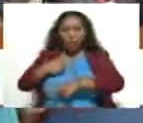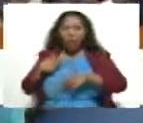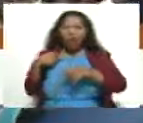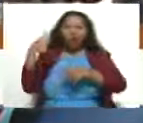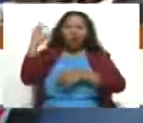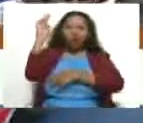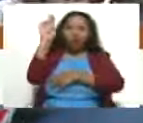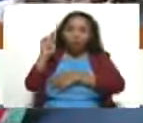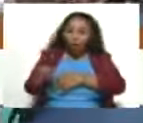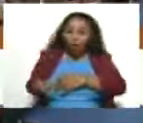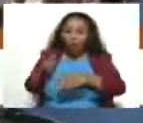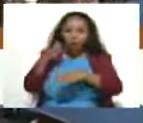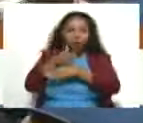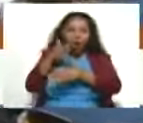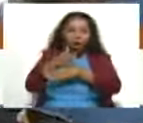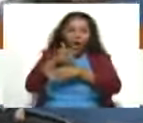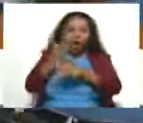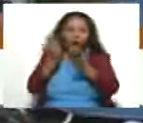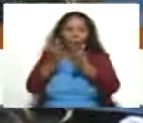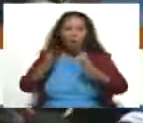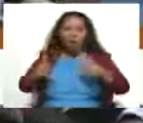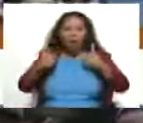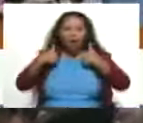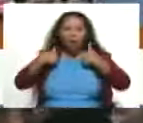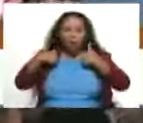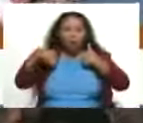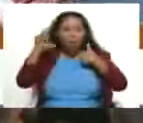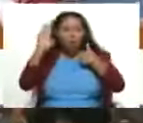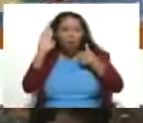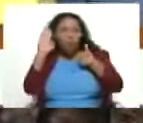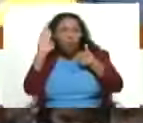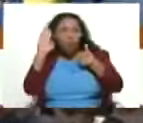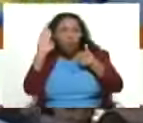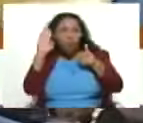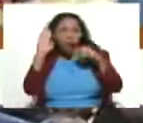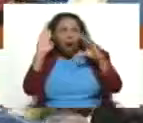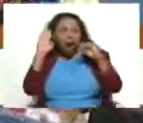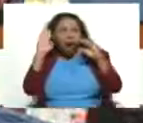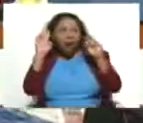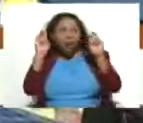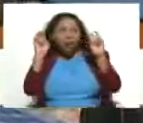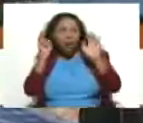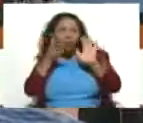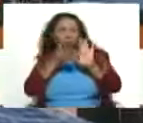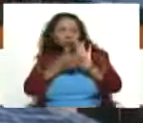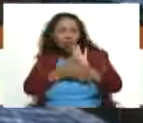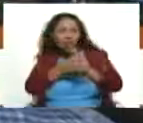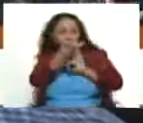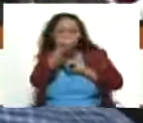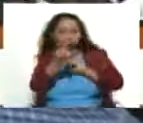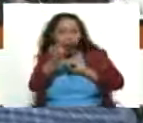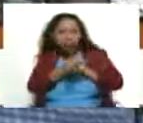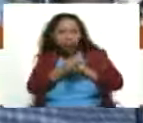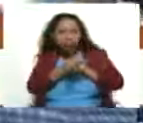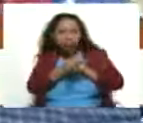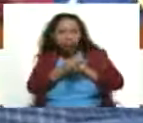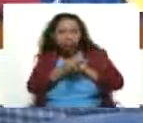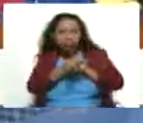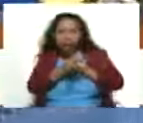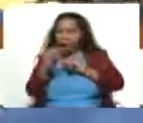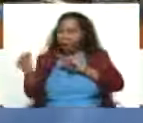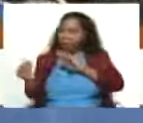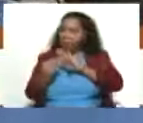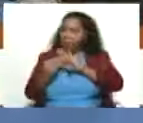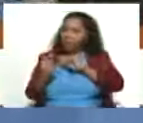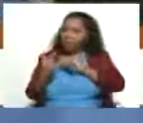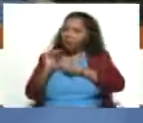Y yo escuchaba cuando hablaban del Esequibo. y nos colocaban el esequibo